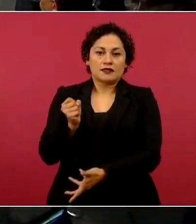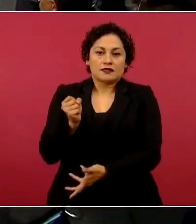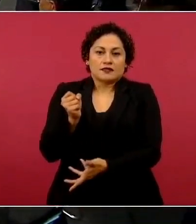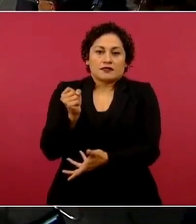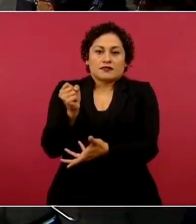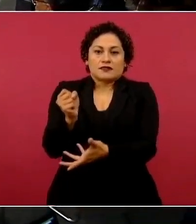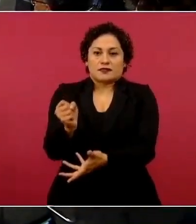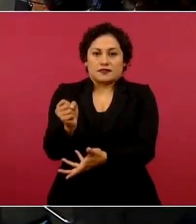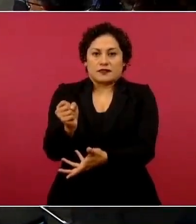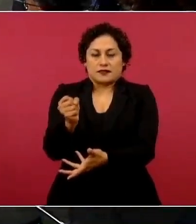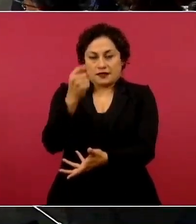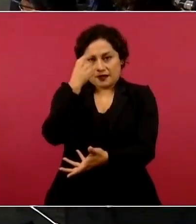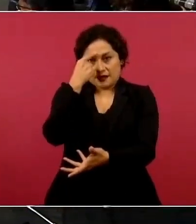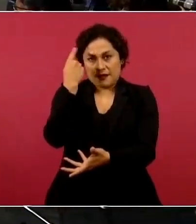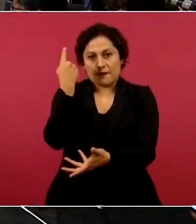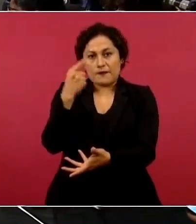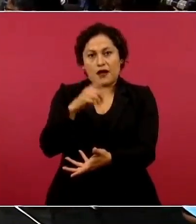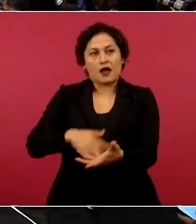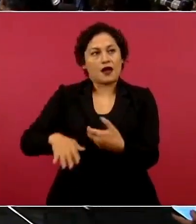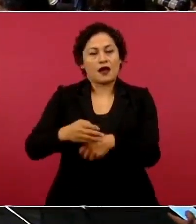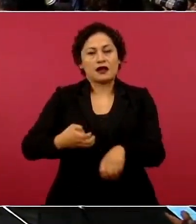el desarrollo del Estado